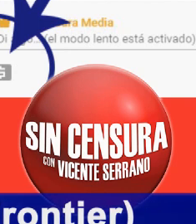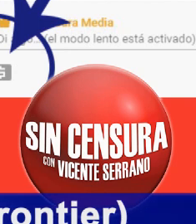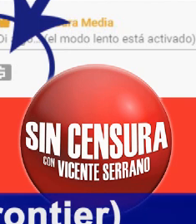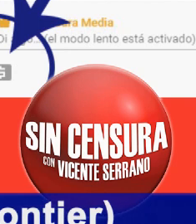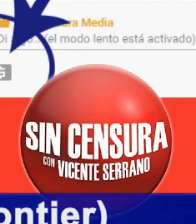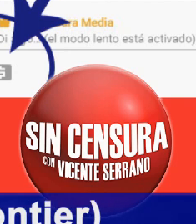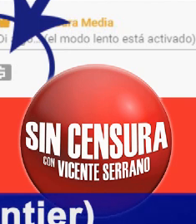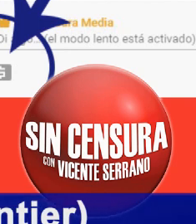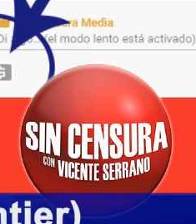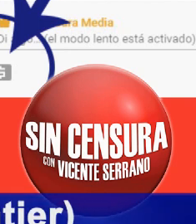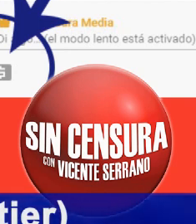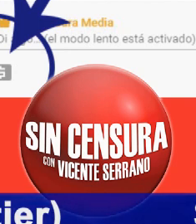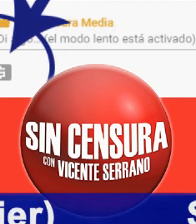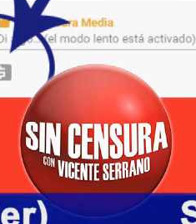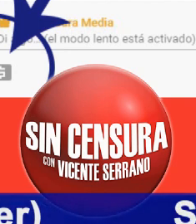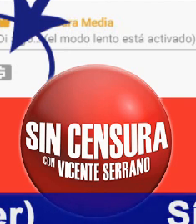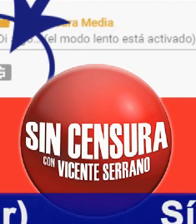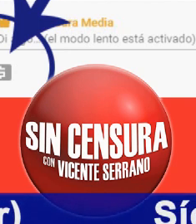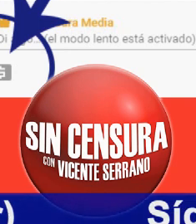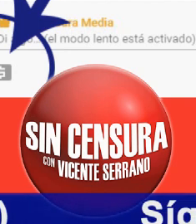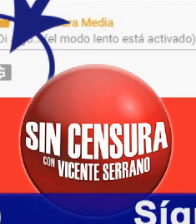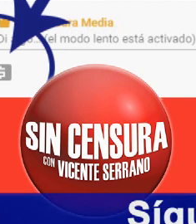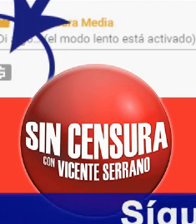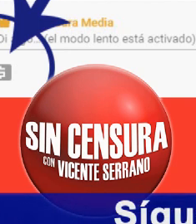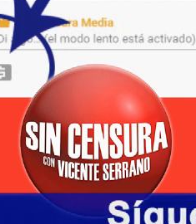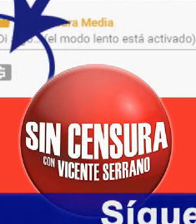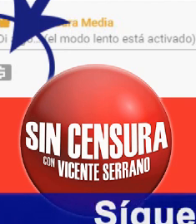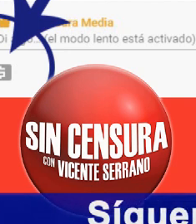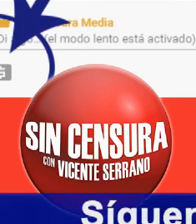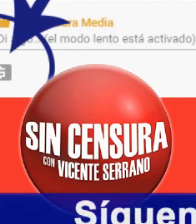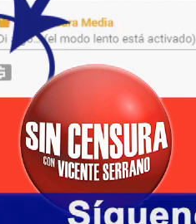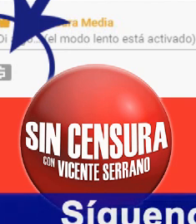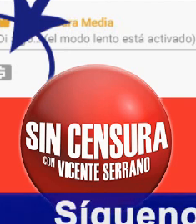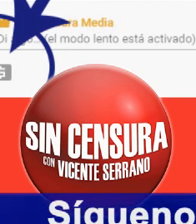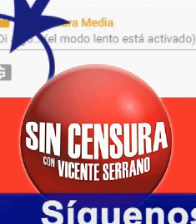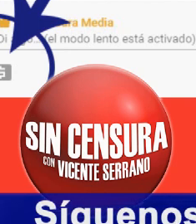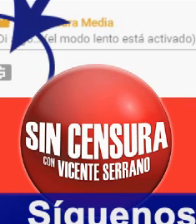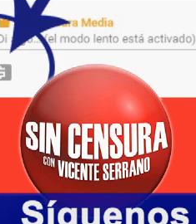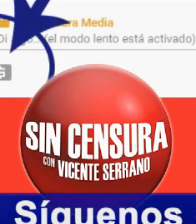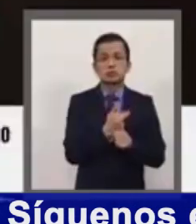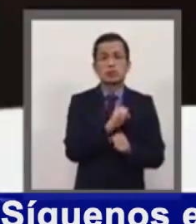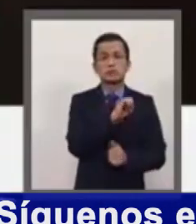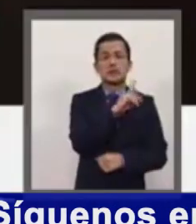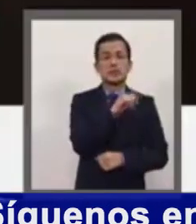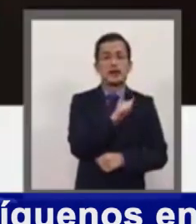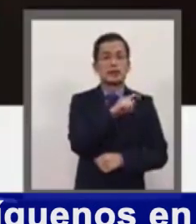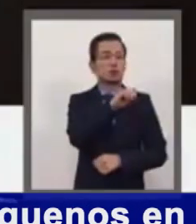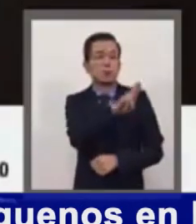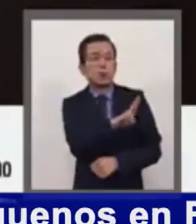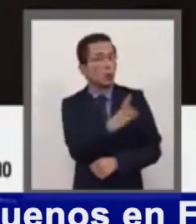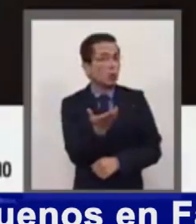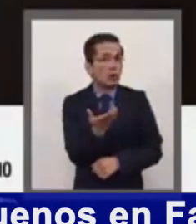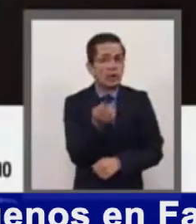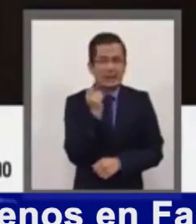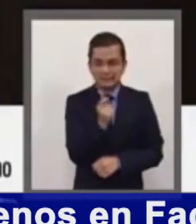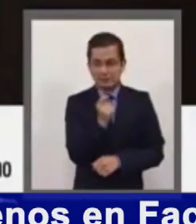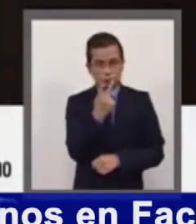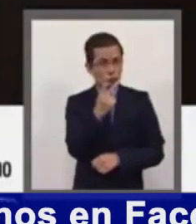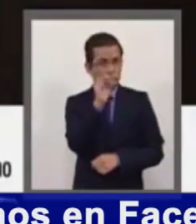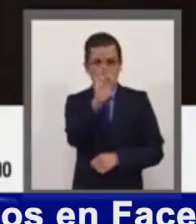1-800-750-4542, desde cualquier parte de Estados Unidos. Nos quedamos pues con la transmisión en vivo y en directo desde la Cámara de Diputados. Total de